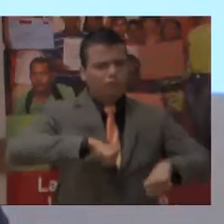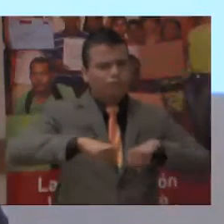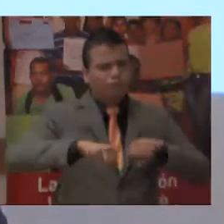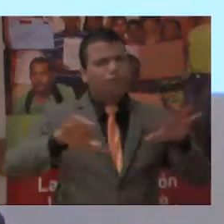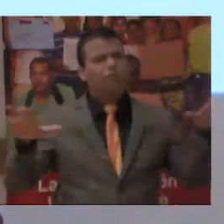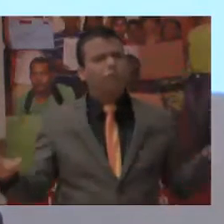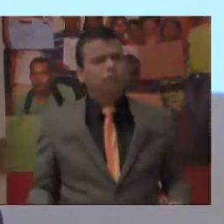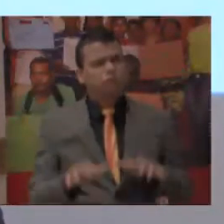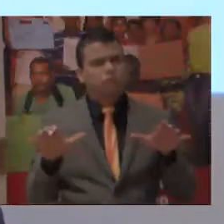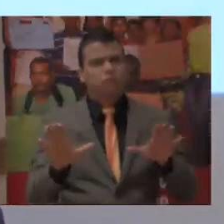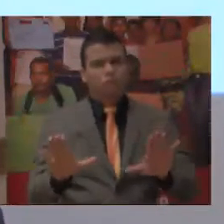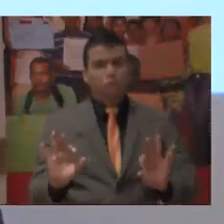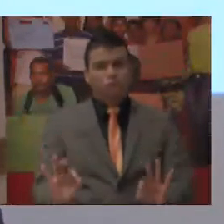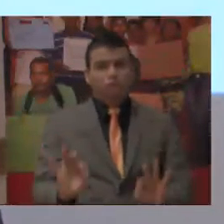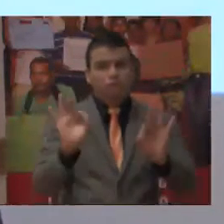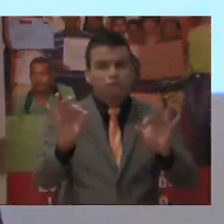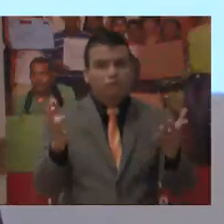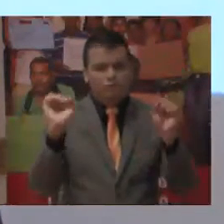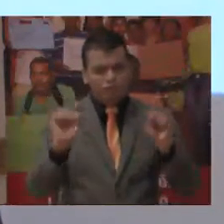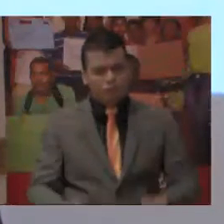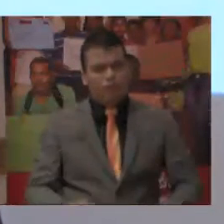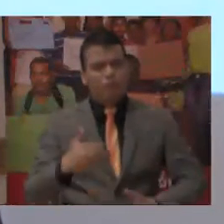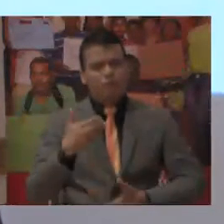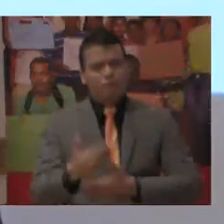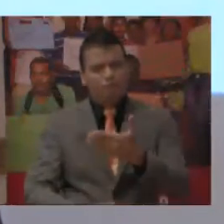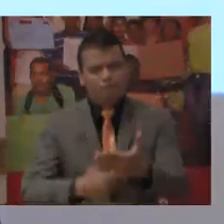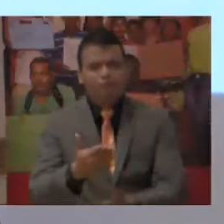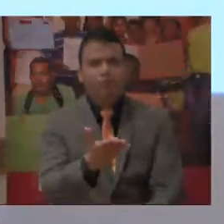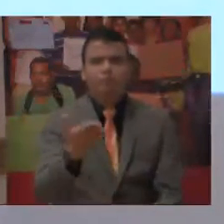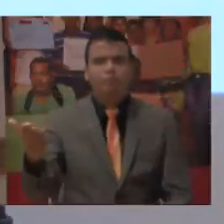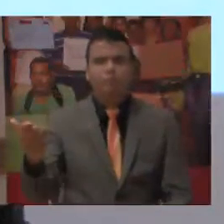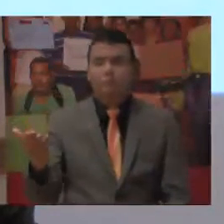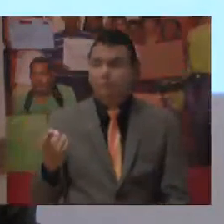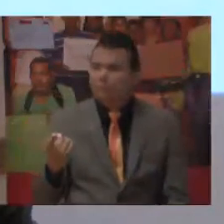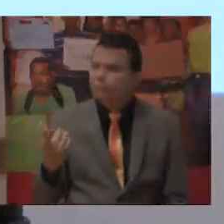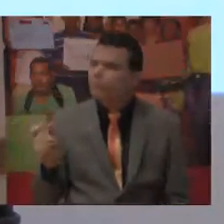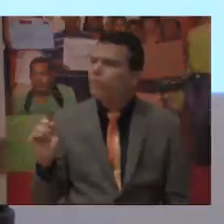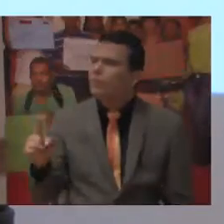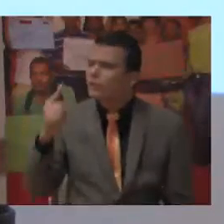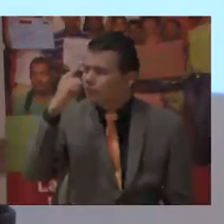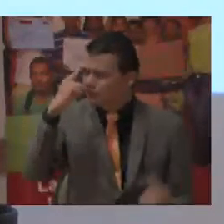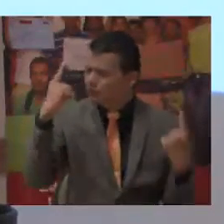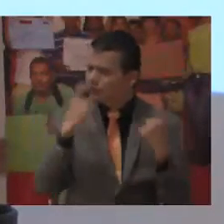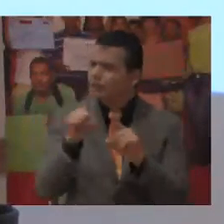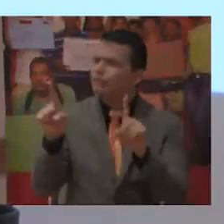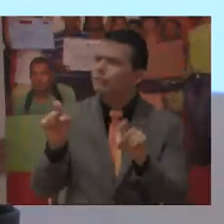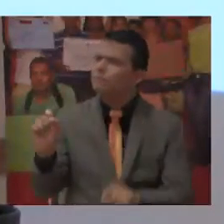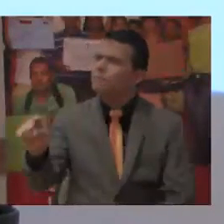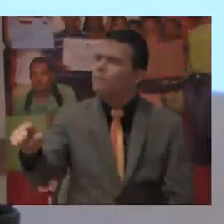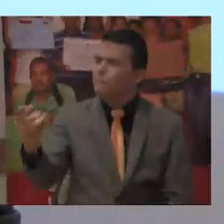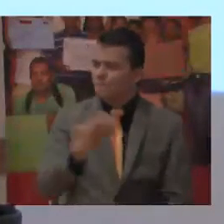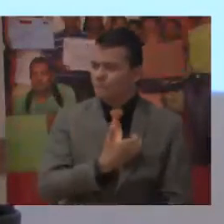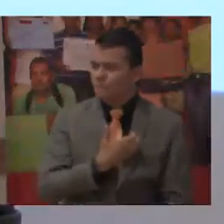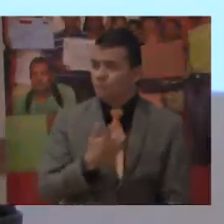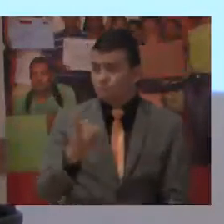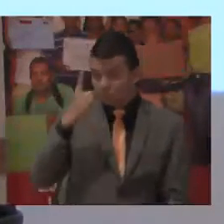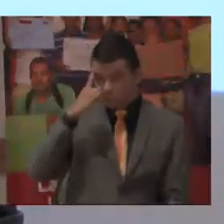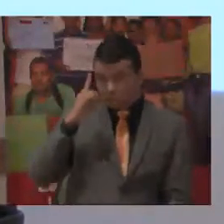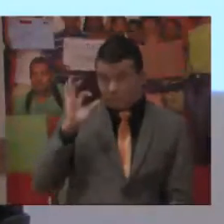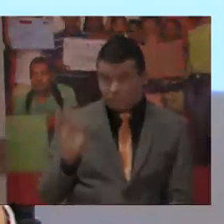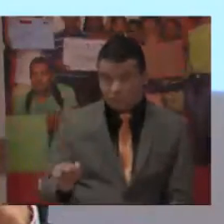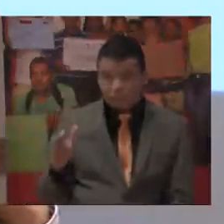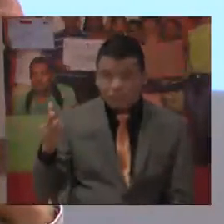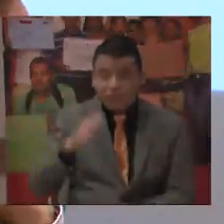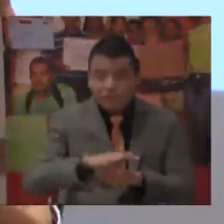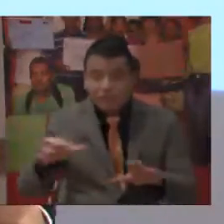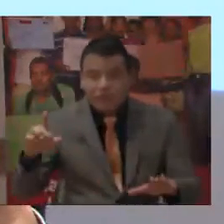el territorio, para construir, respondernos una pregunta, alcalde. Yo creo que el día